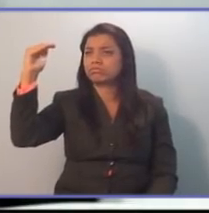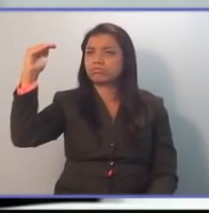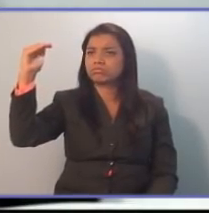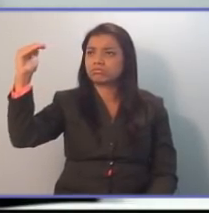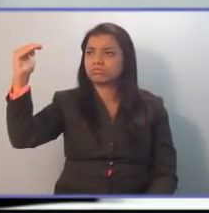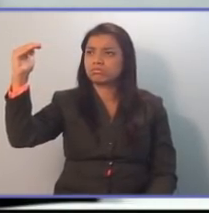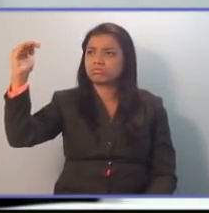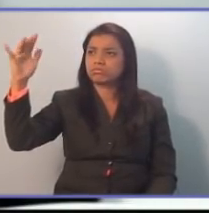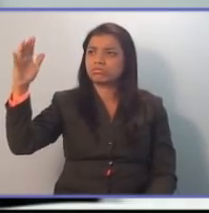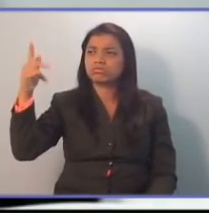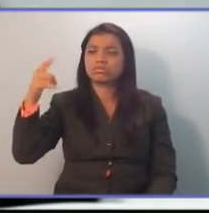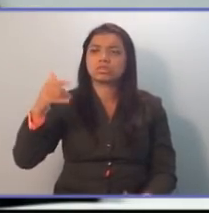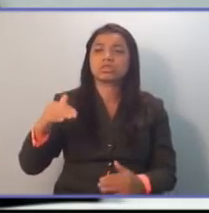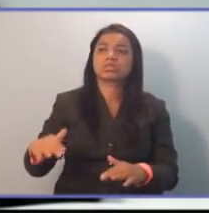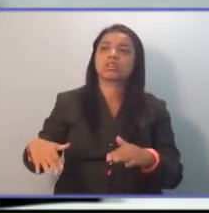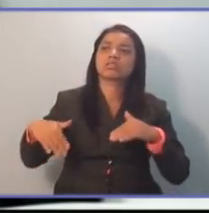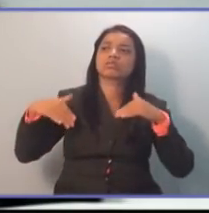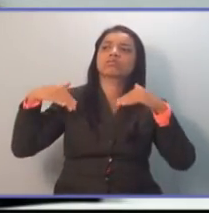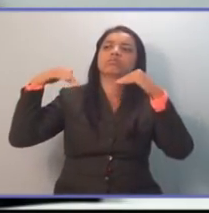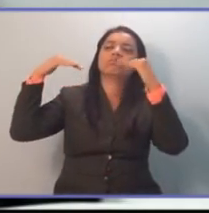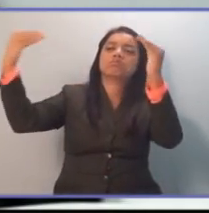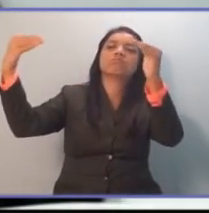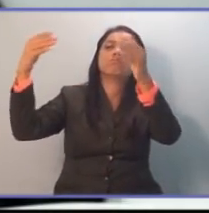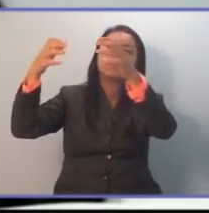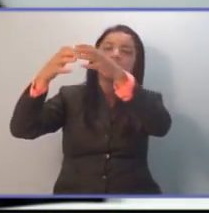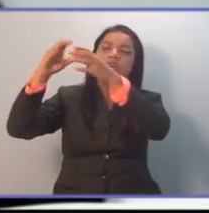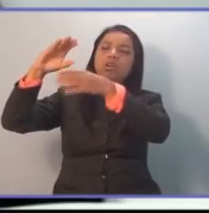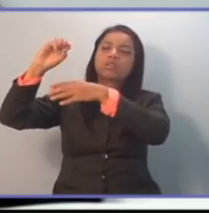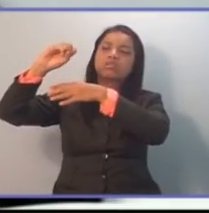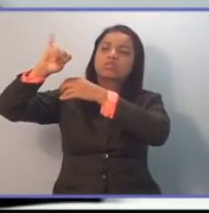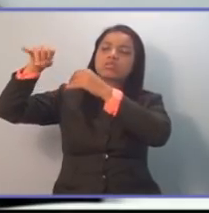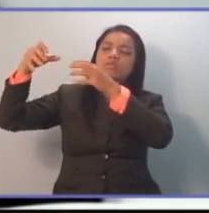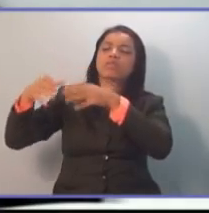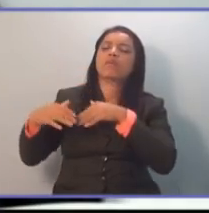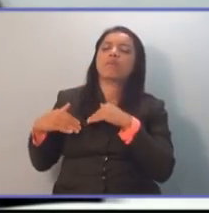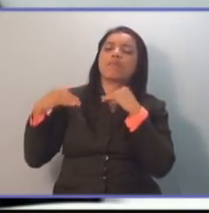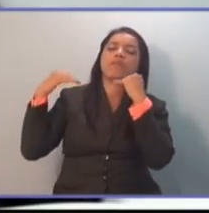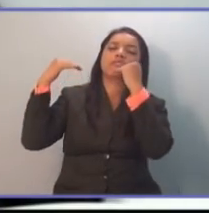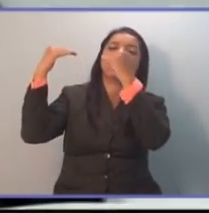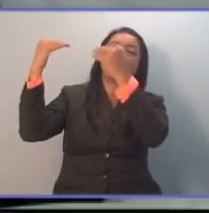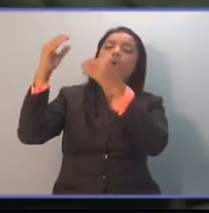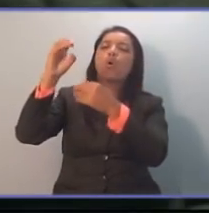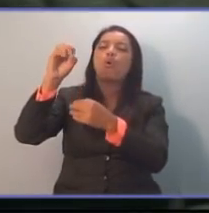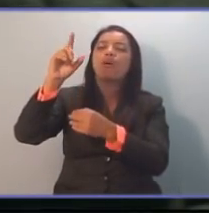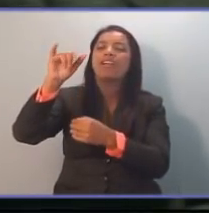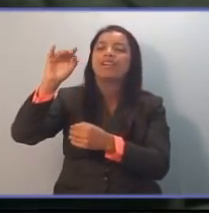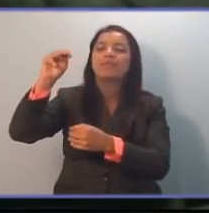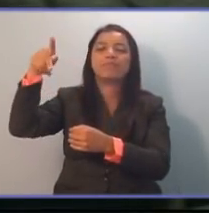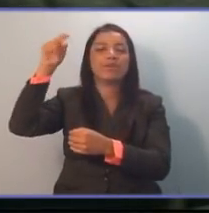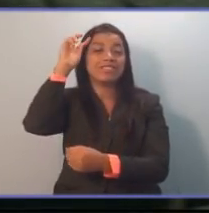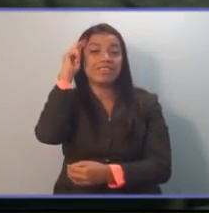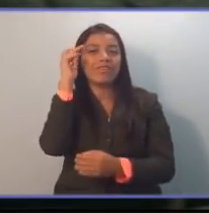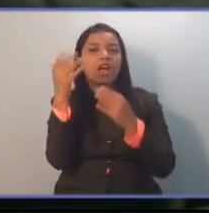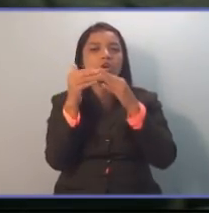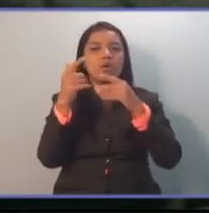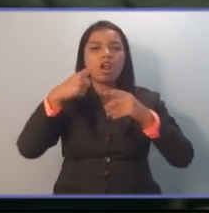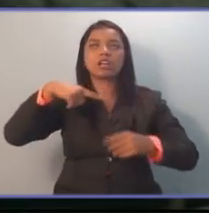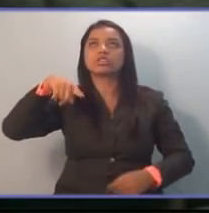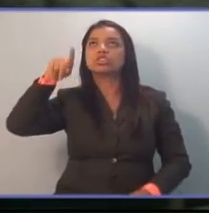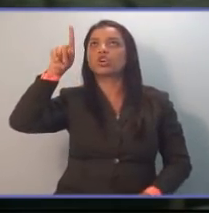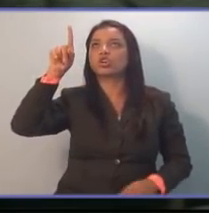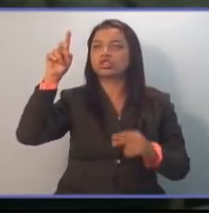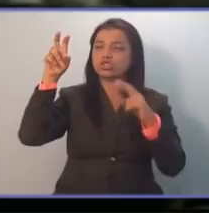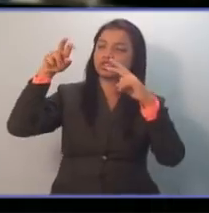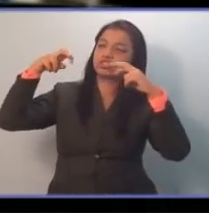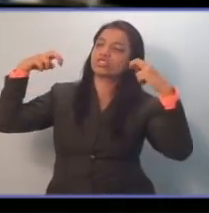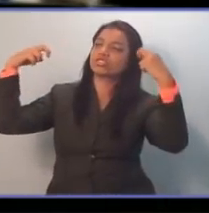dice, ¿verdad?, están en el Olimpo. Pues no, los magistrados son de carne y hueso y son funcionarios y servidores